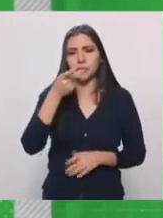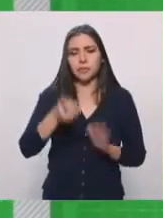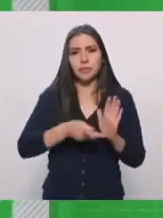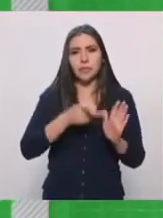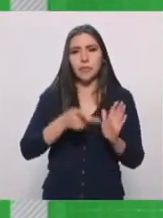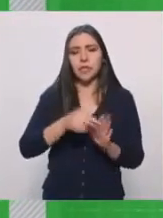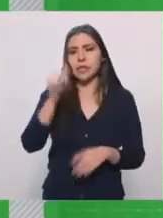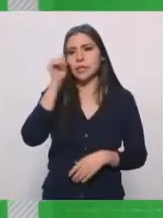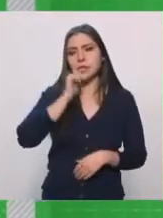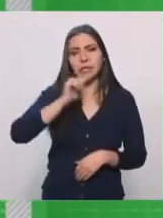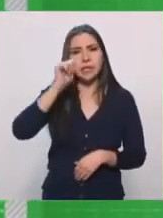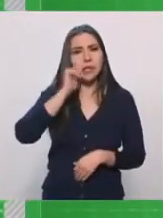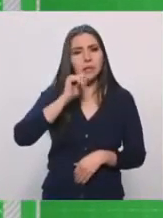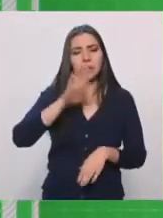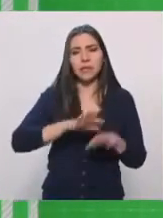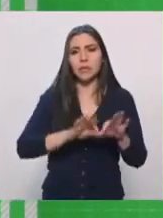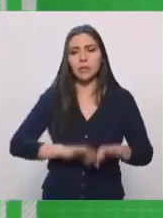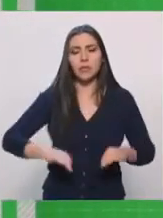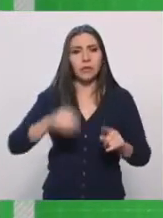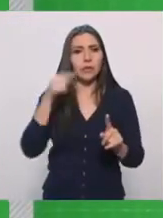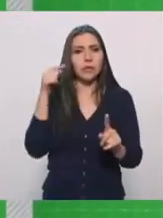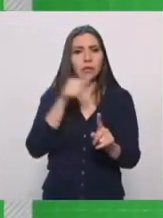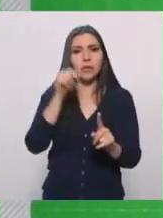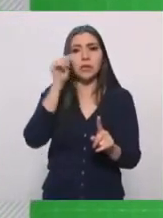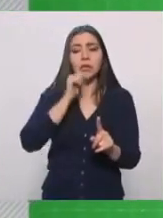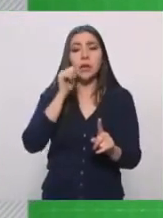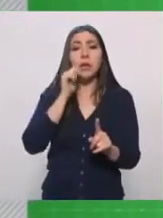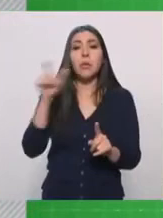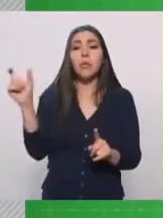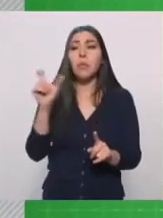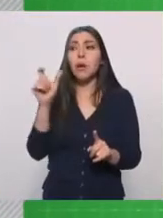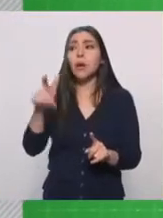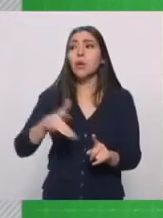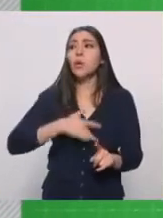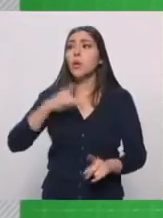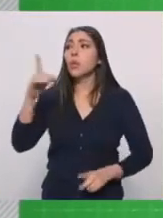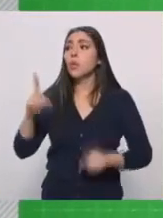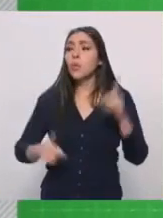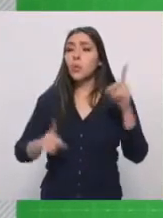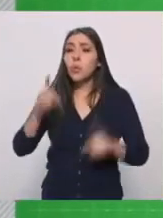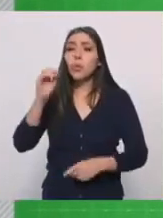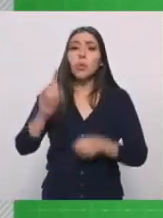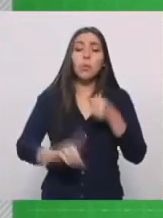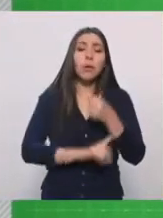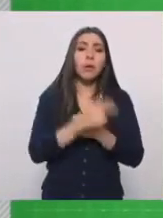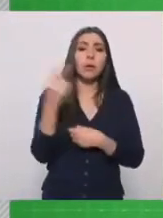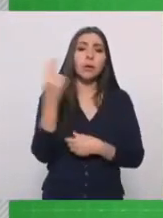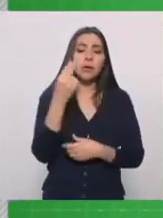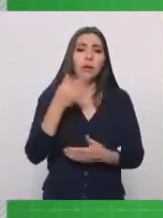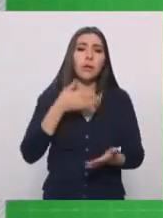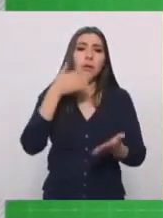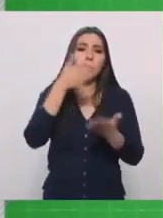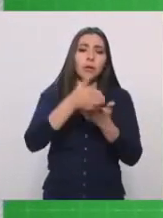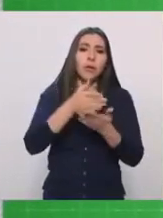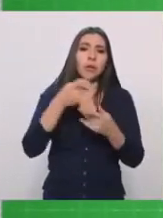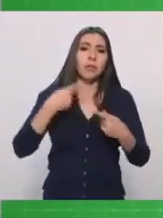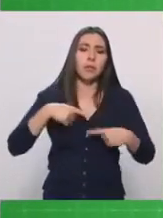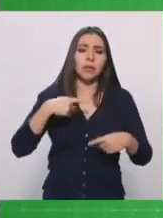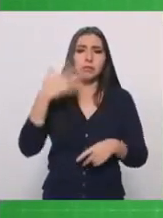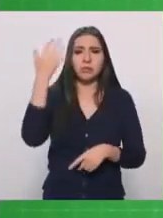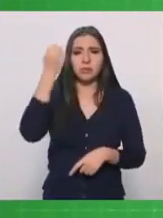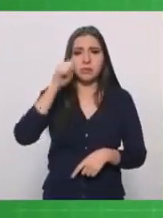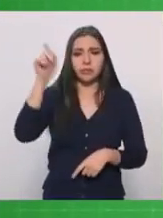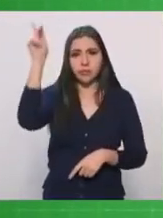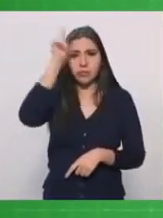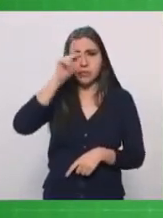siempre será ideal poder acudir cuando tengan alguna duda, algún problema, con cualquier profesional de la salud mental que podrá orientarles